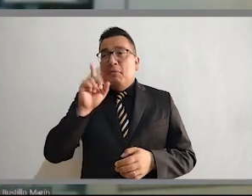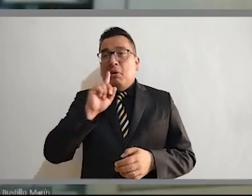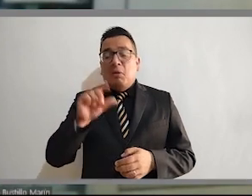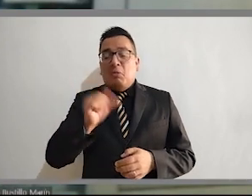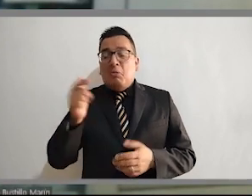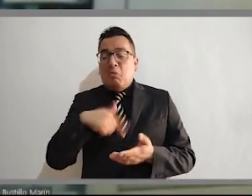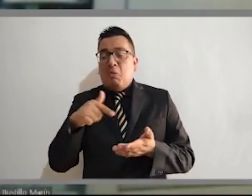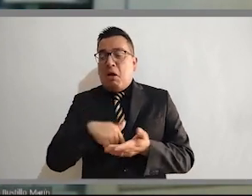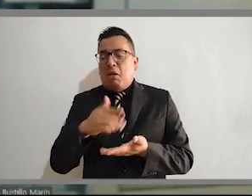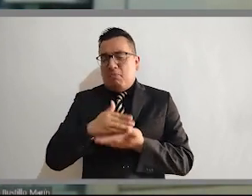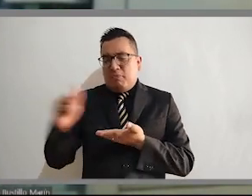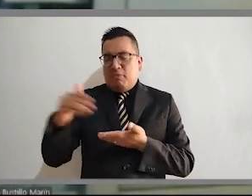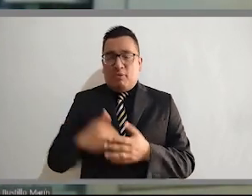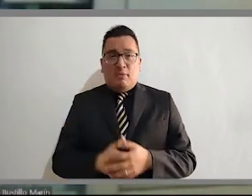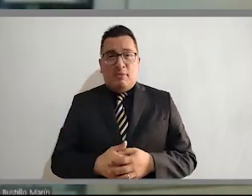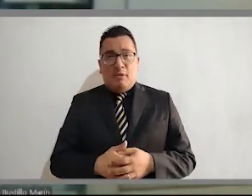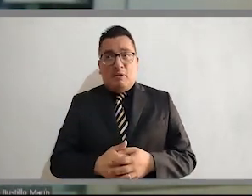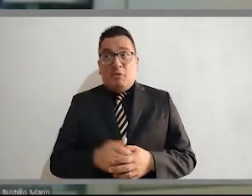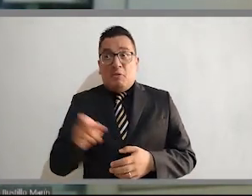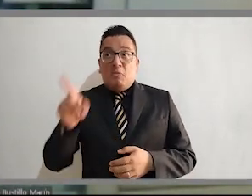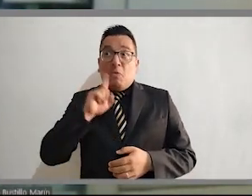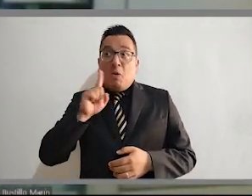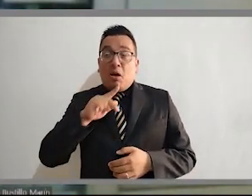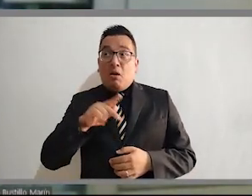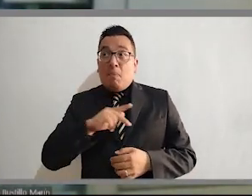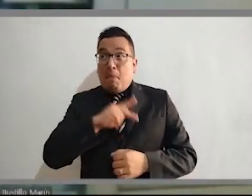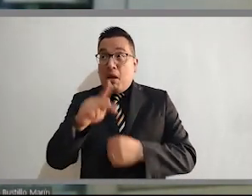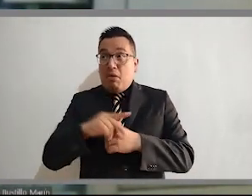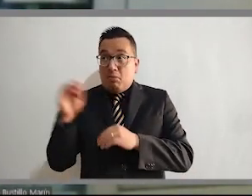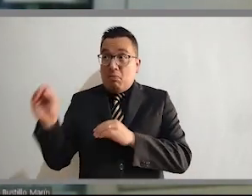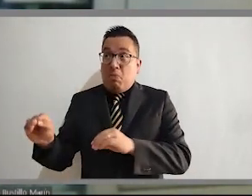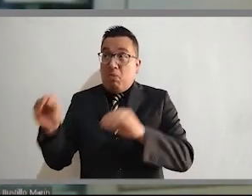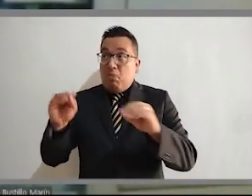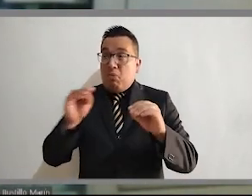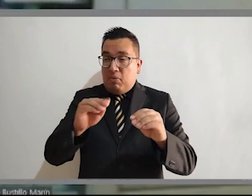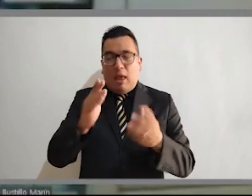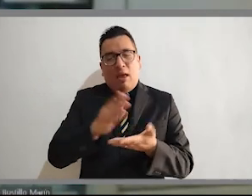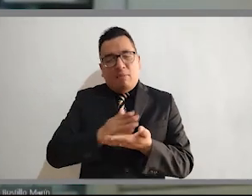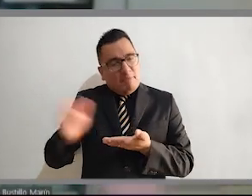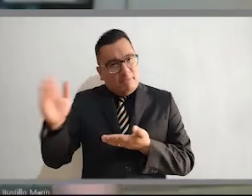cualquier lugar, por ser una mujer migrante.